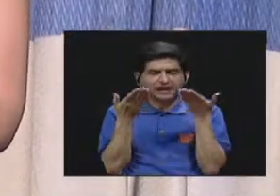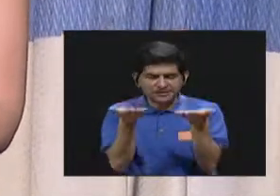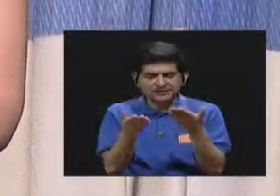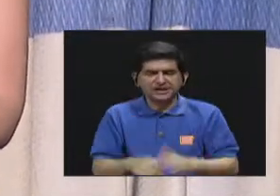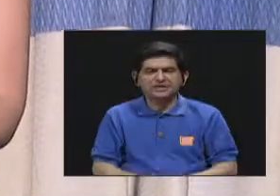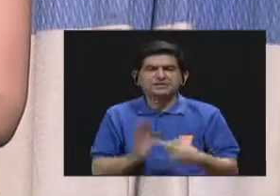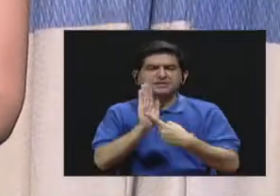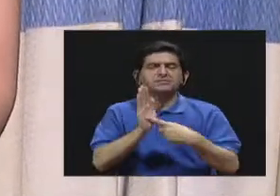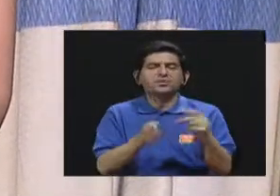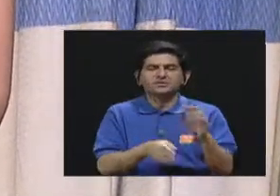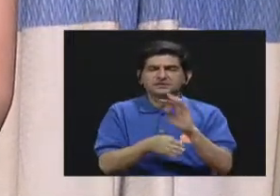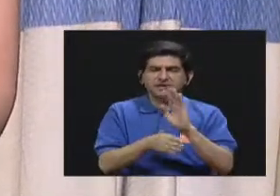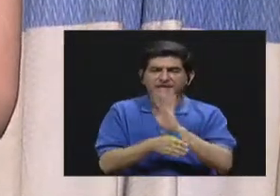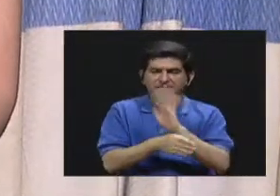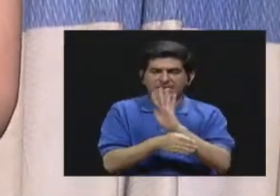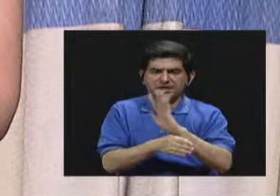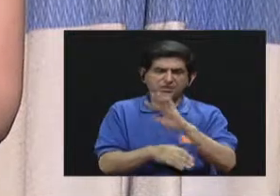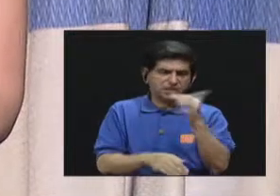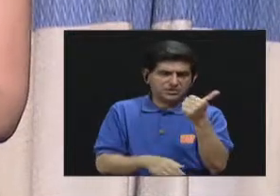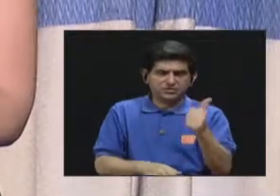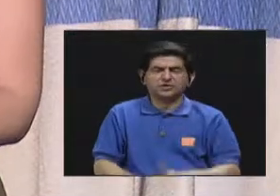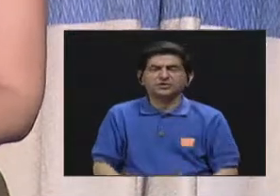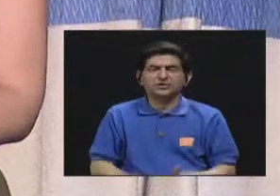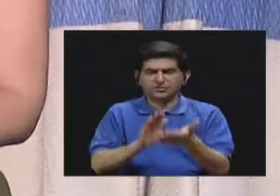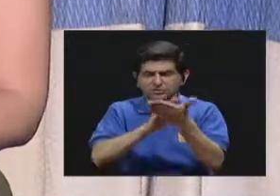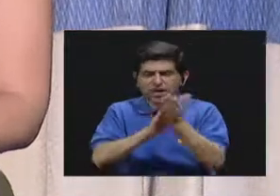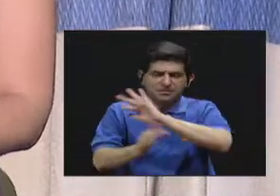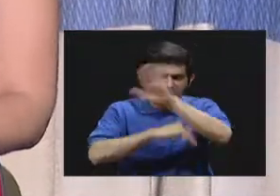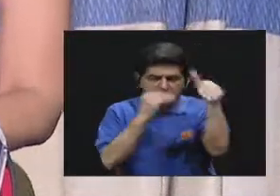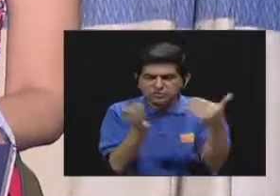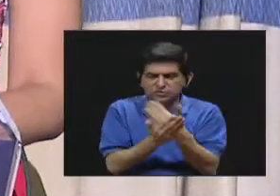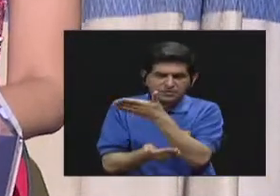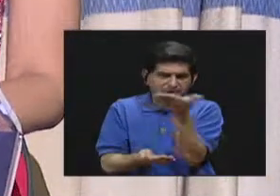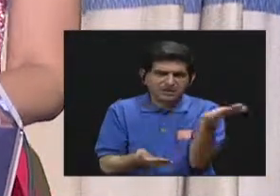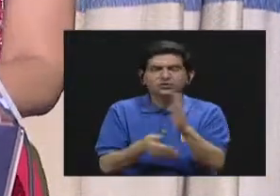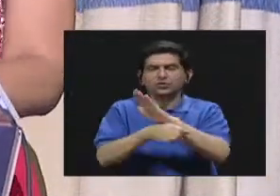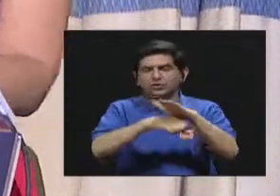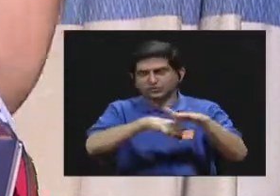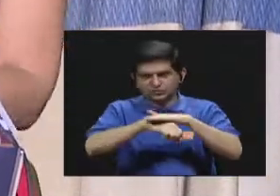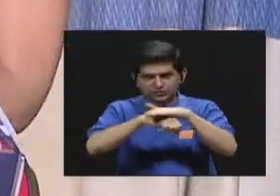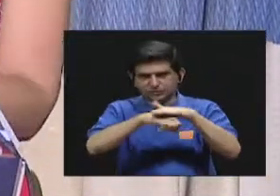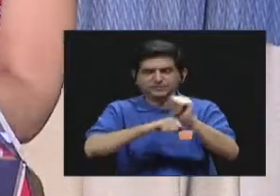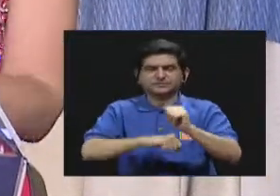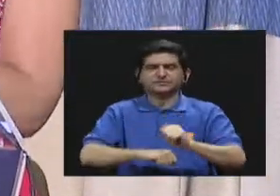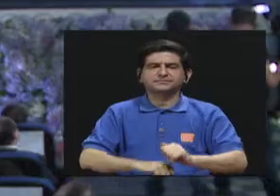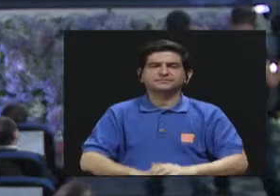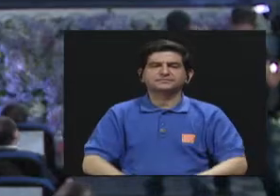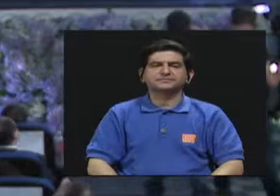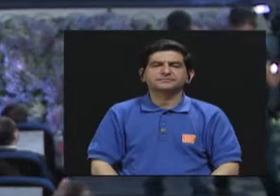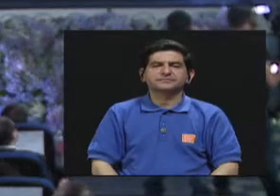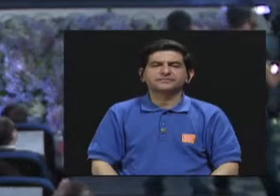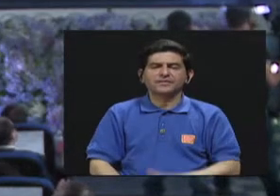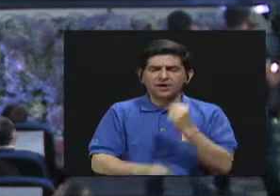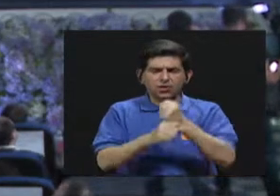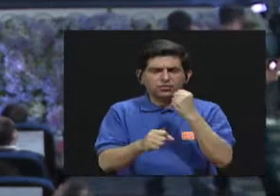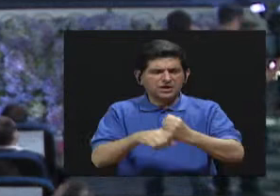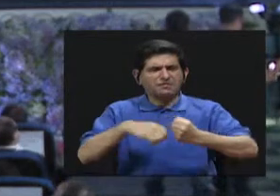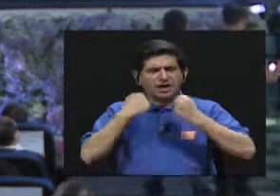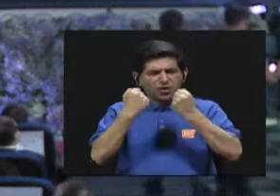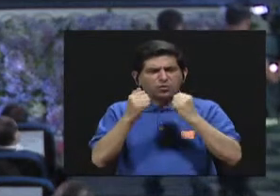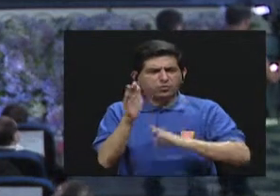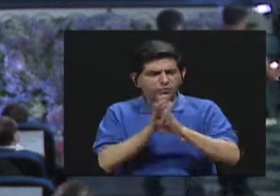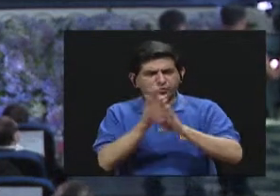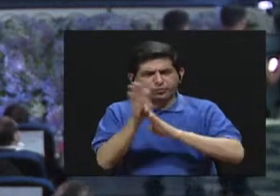talleres, presentar películas y demás. Un aplauso para todos ellos, por favor. Un trabajo